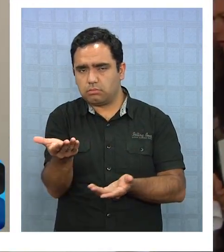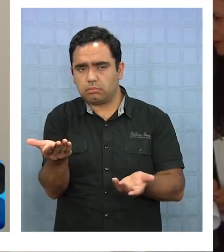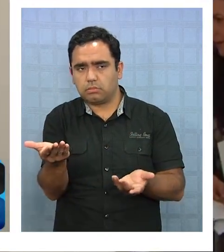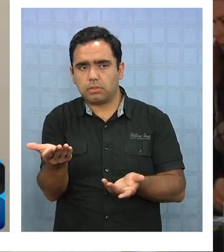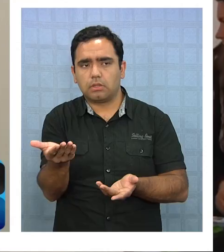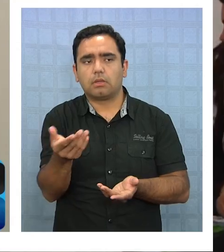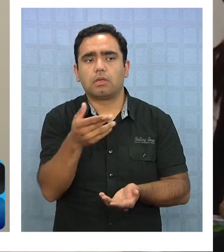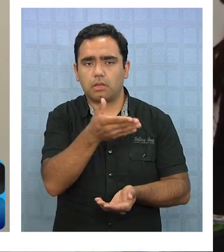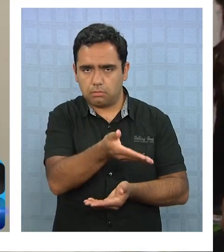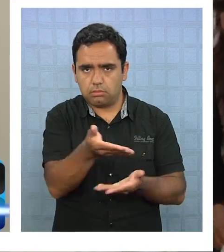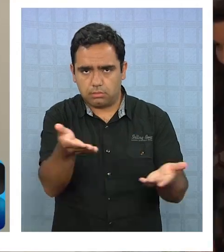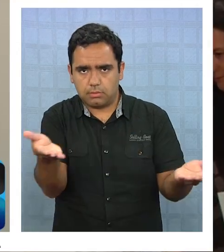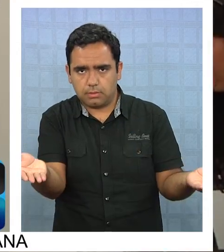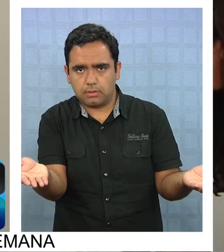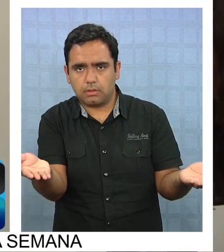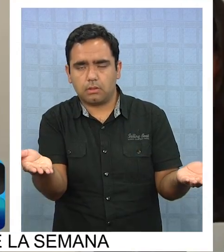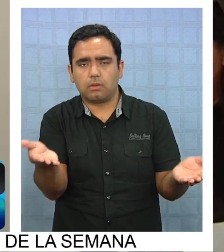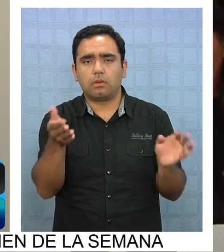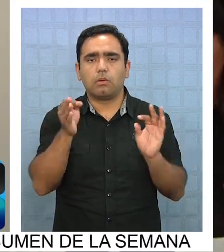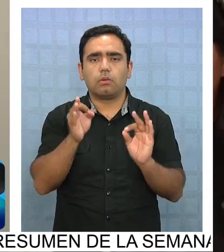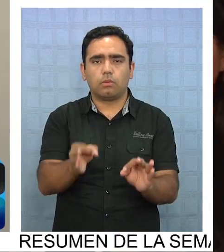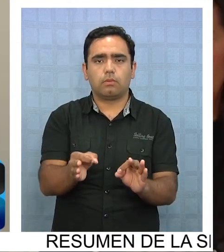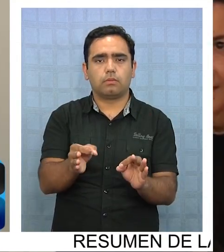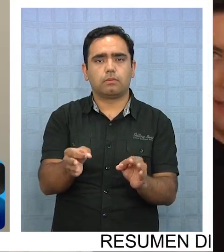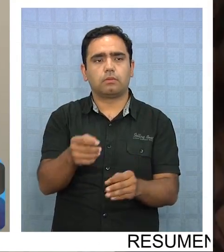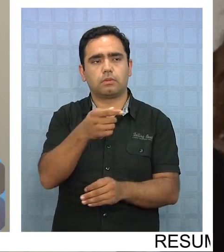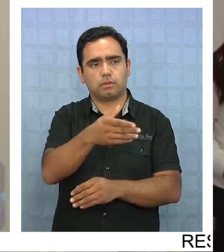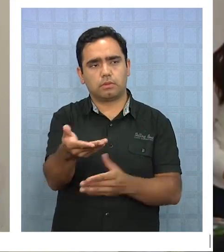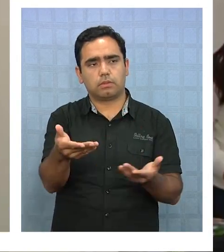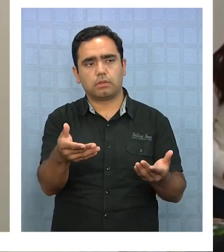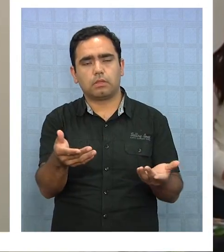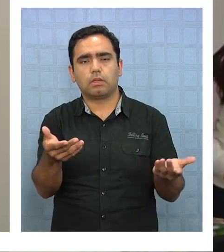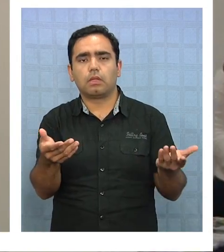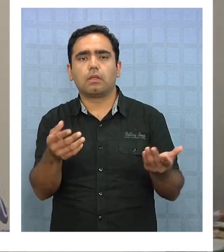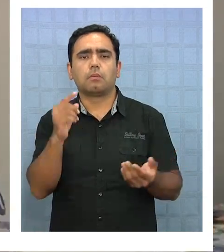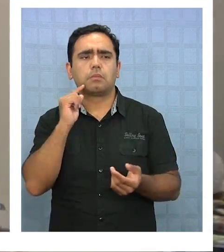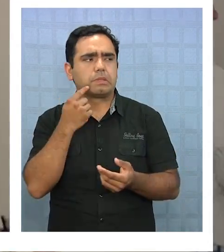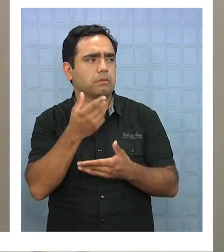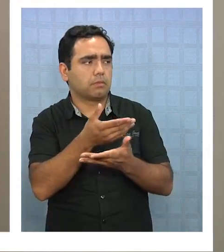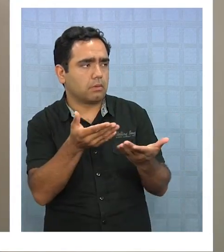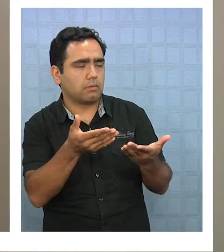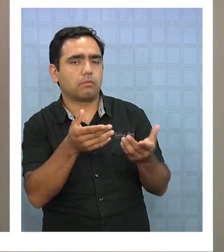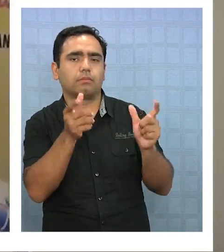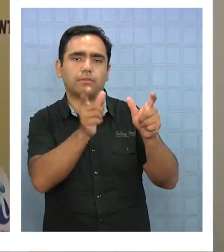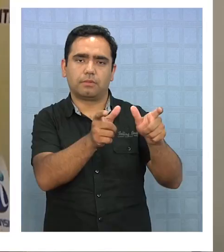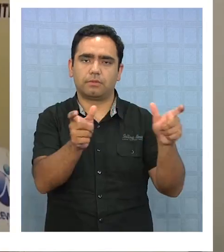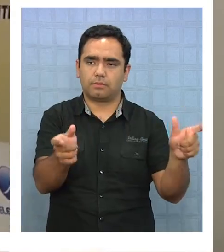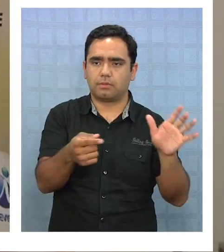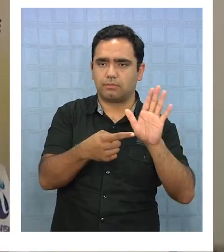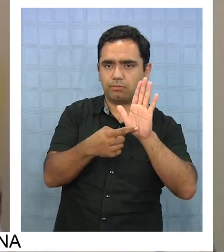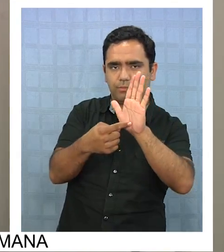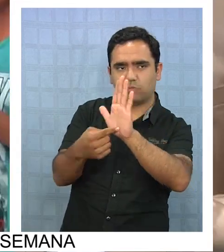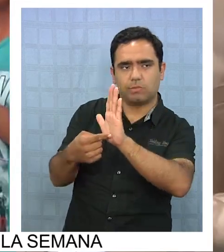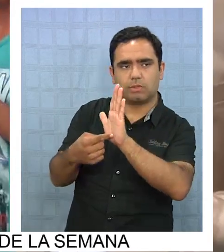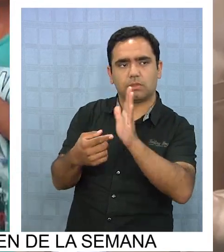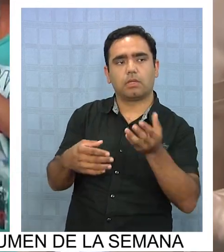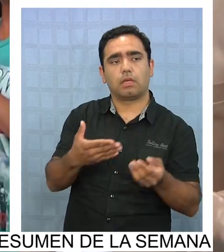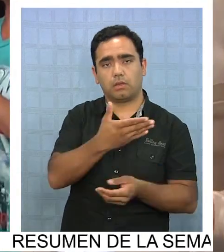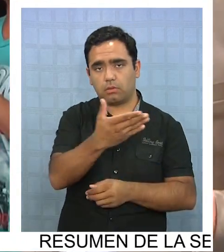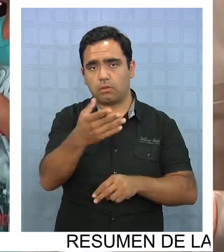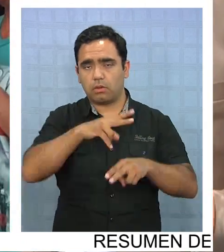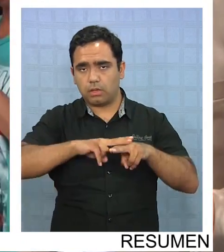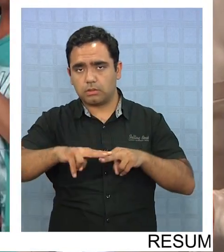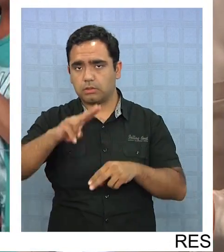Aquí está precisamente este concepto en estos emprendedores que han hecho cursos,